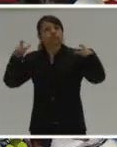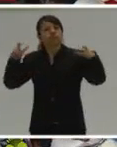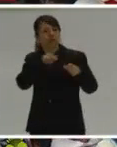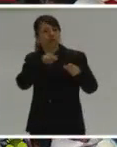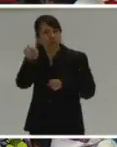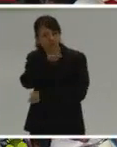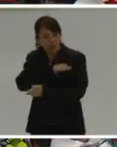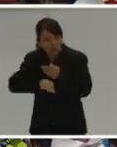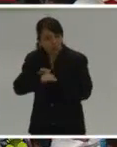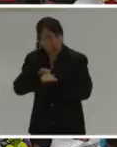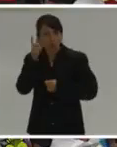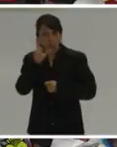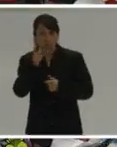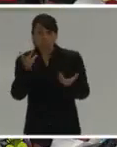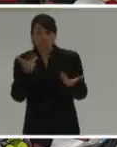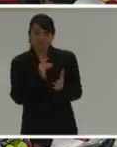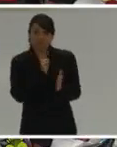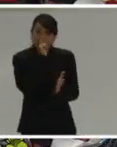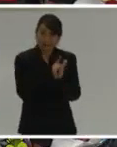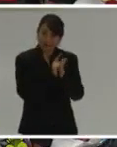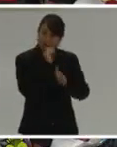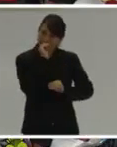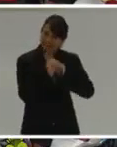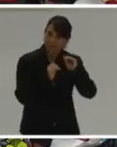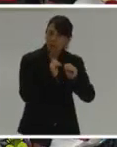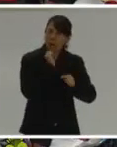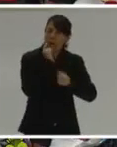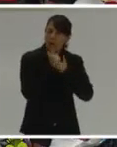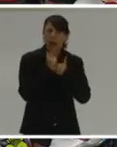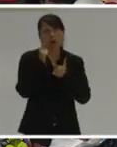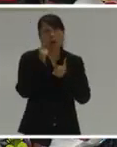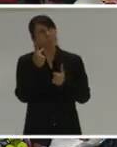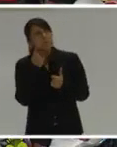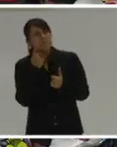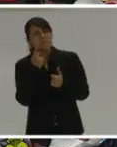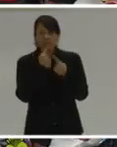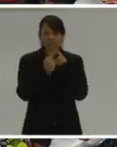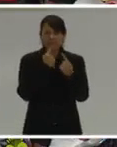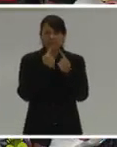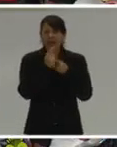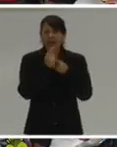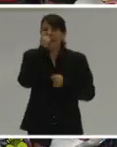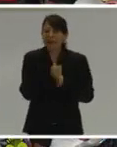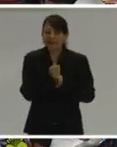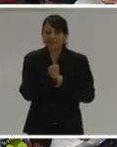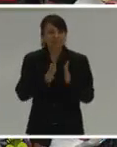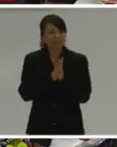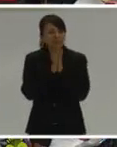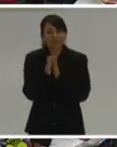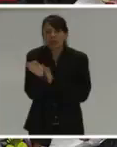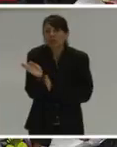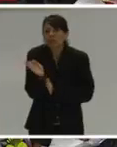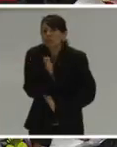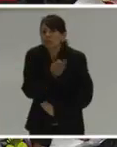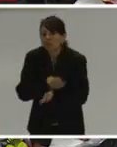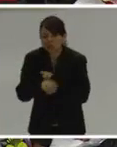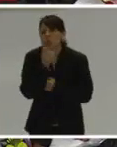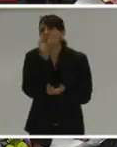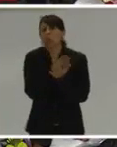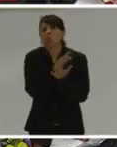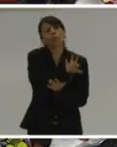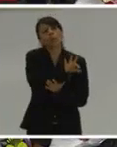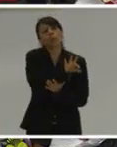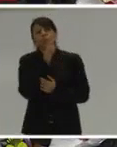en los talleres salió esto, una participación directa, no solamente en chiquito, no solamente en el tema de autonomías